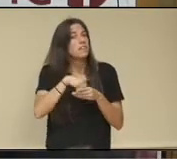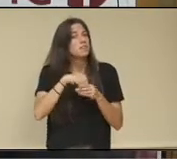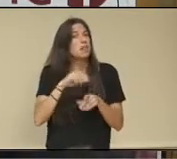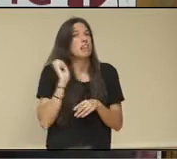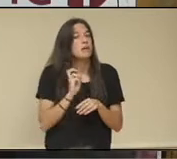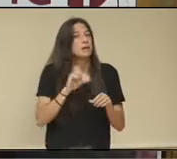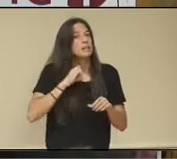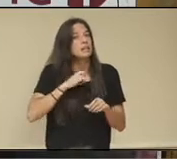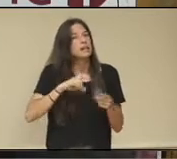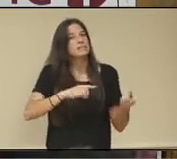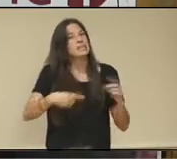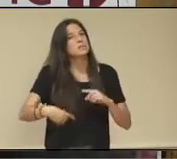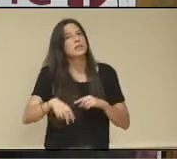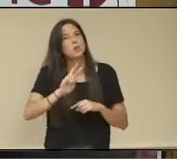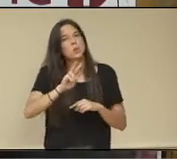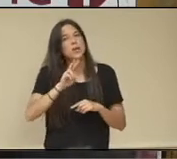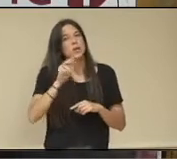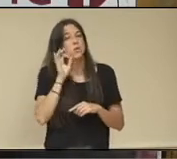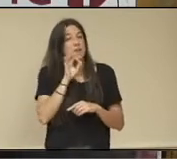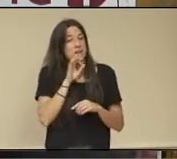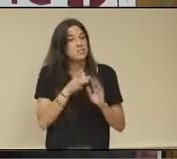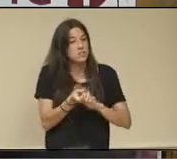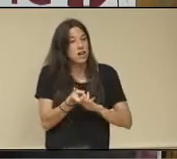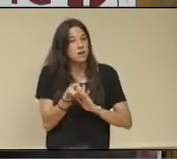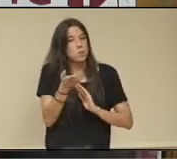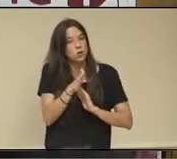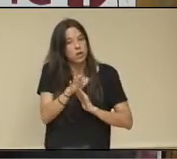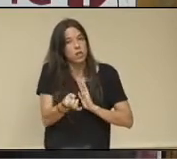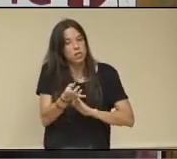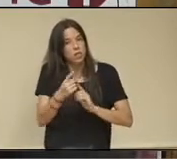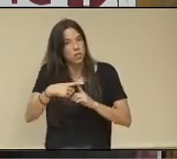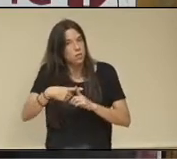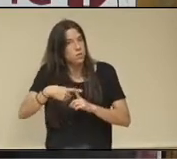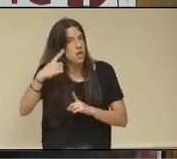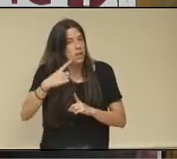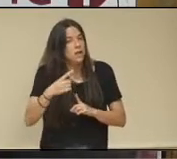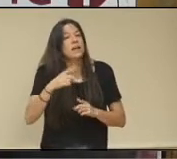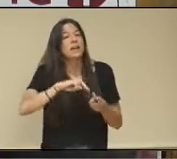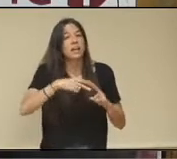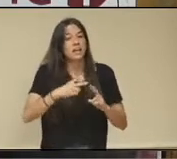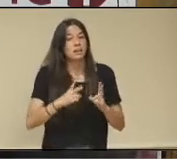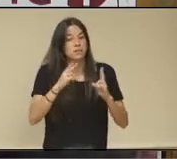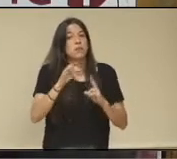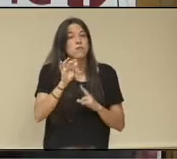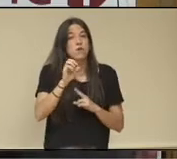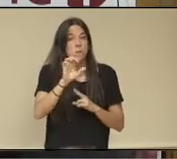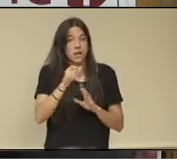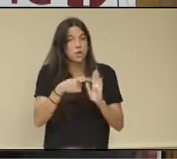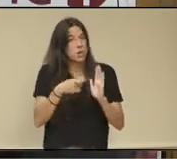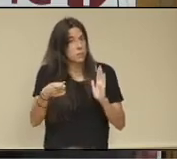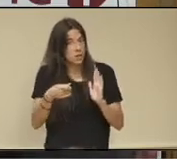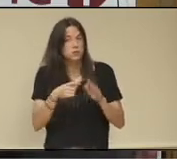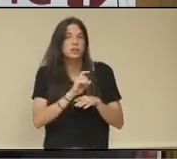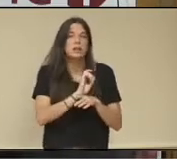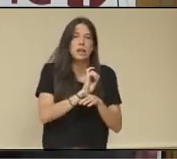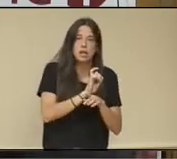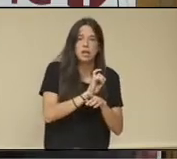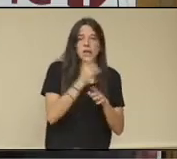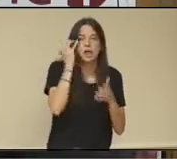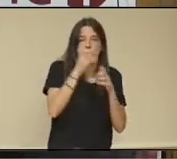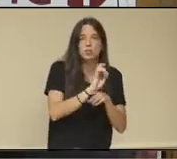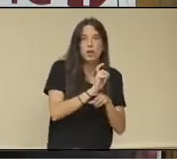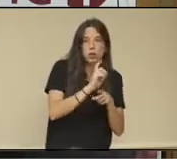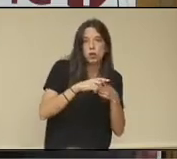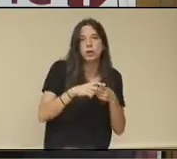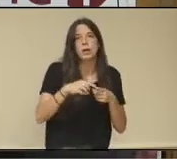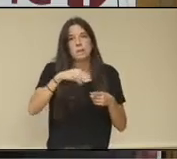en VIH y producía una alta mortalidad, eliminamos este gen FOP en distintos modelos animales, ratón, cobaya, macaco,